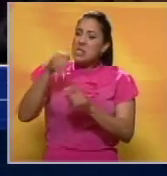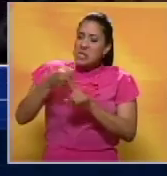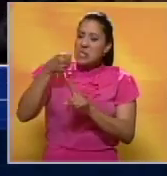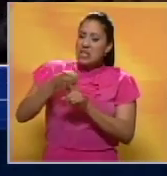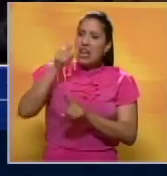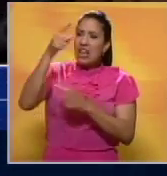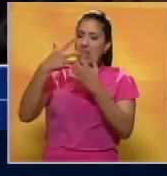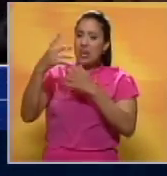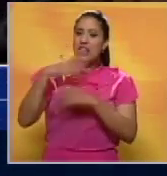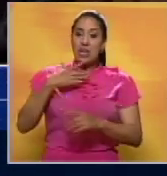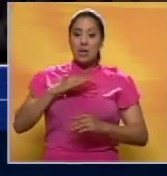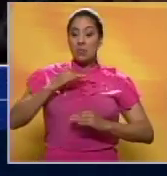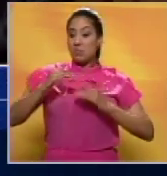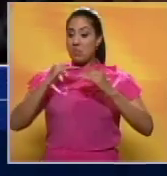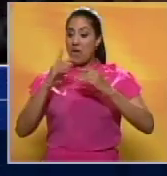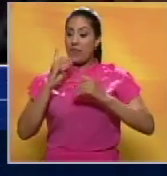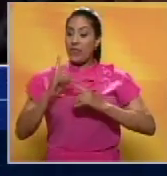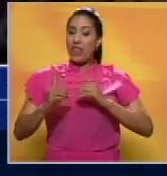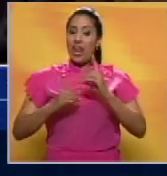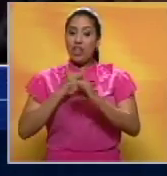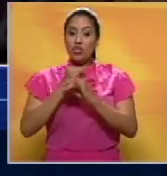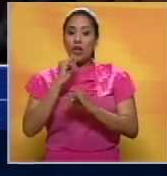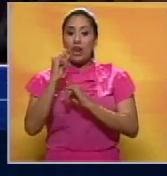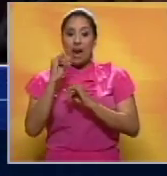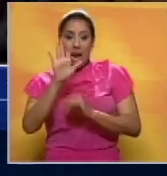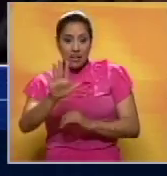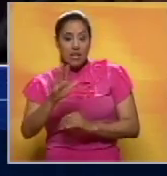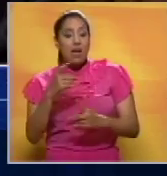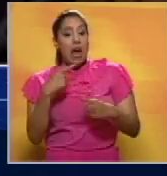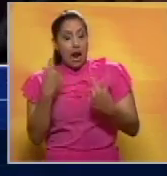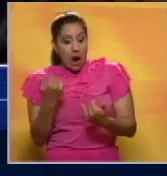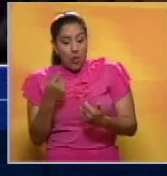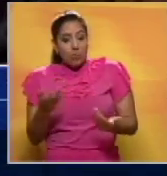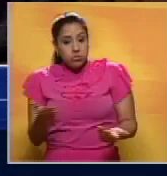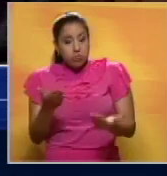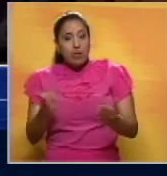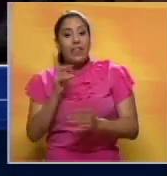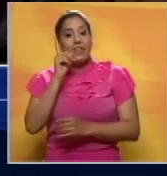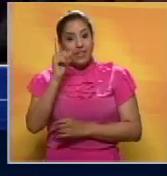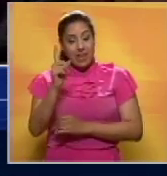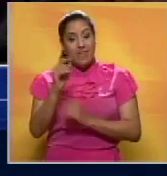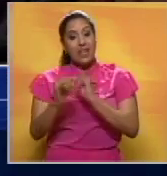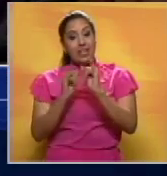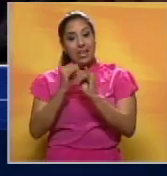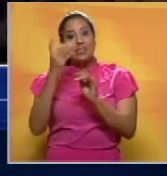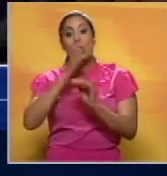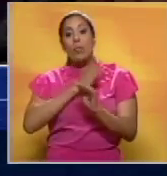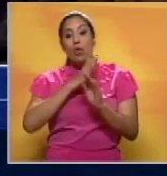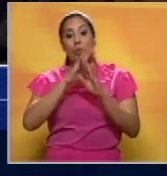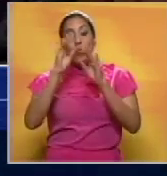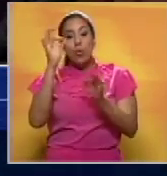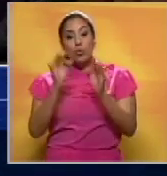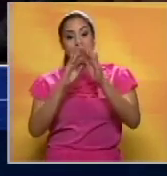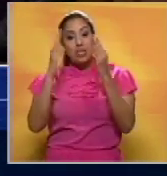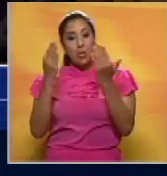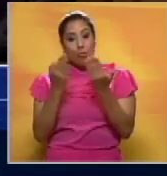en mantenerse al margen del derecho internacional, e instamos a que las instancias judiciales del